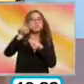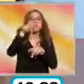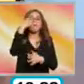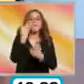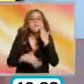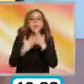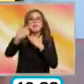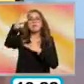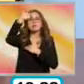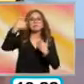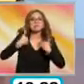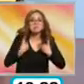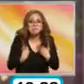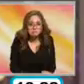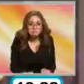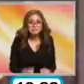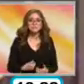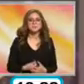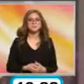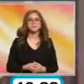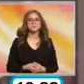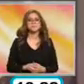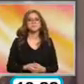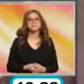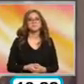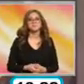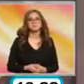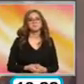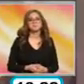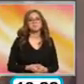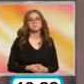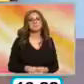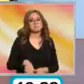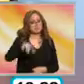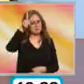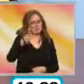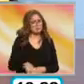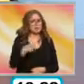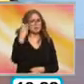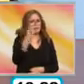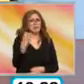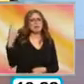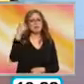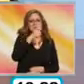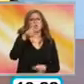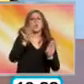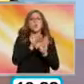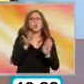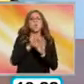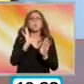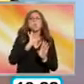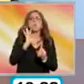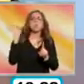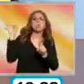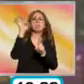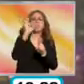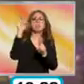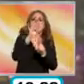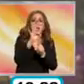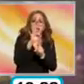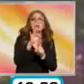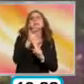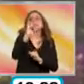irreflexiva. Y esto, pues, es una cosa tremenda, es una cosa Es una peligrosa. manipulación también, ¿no? Claro que es una manipulación, pero es